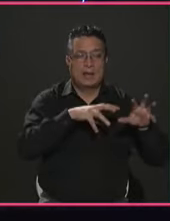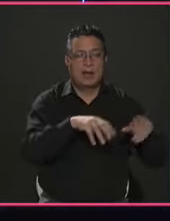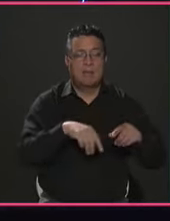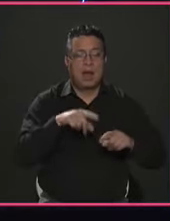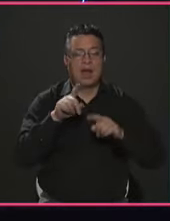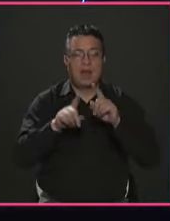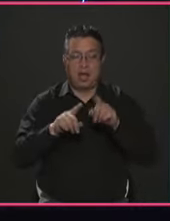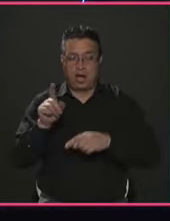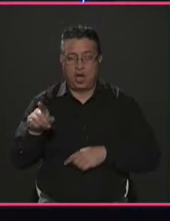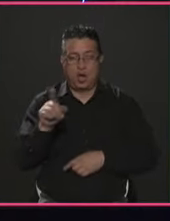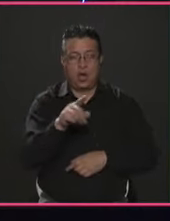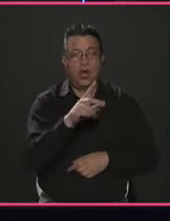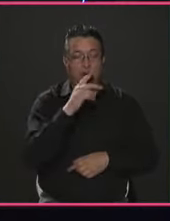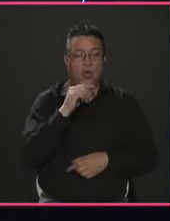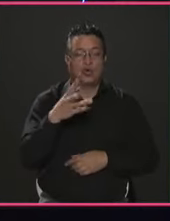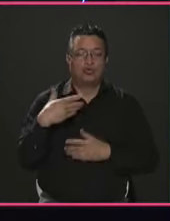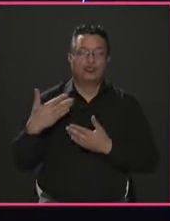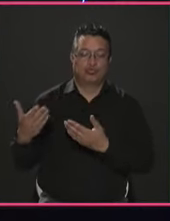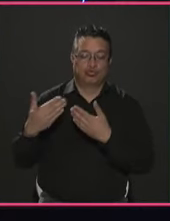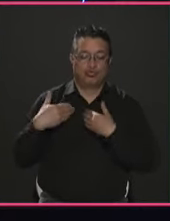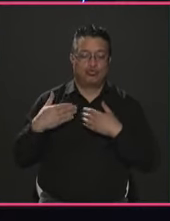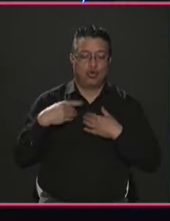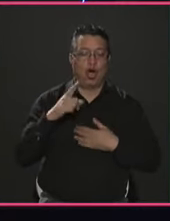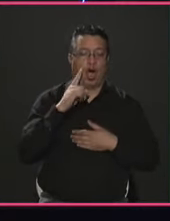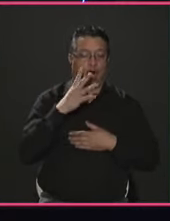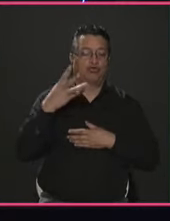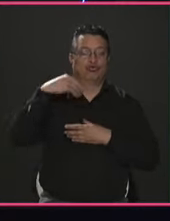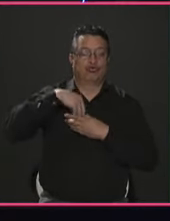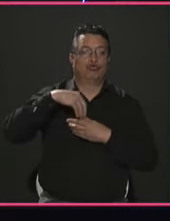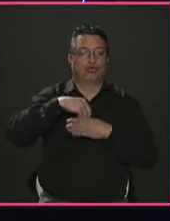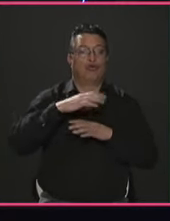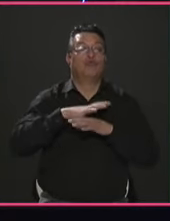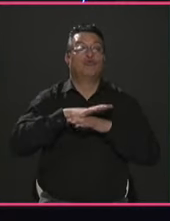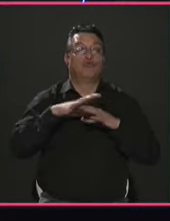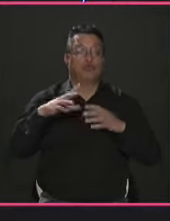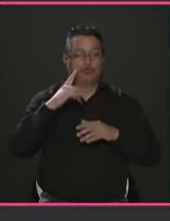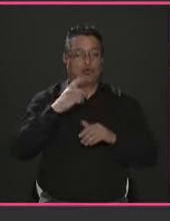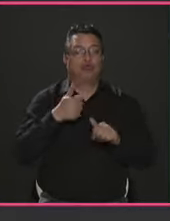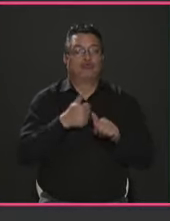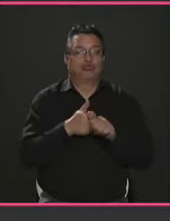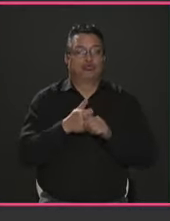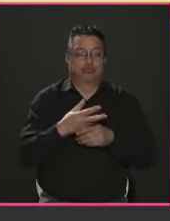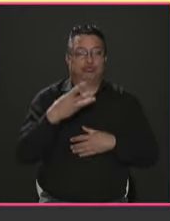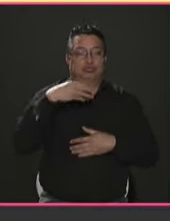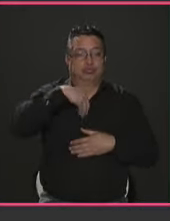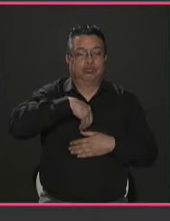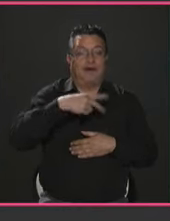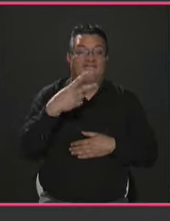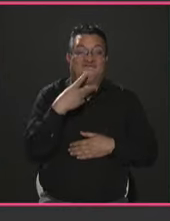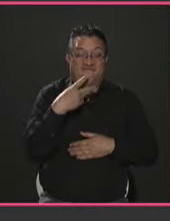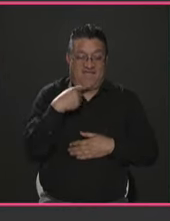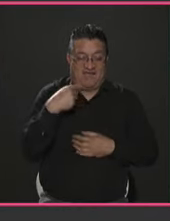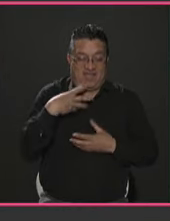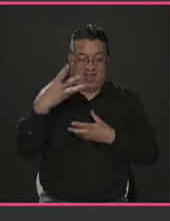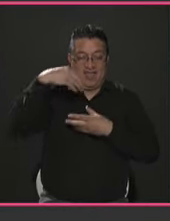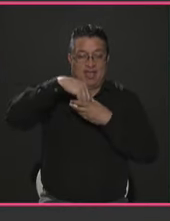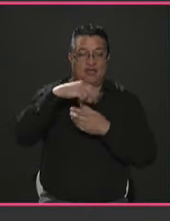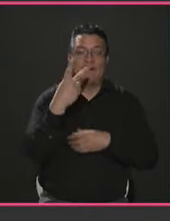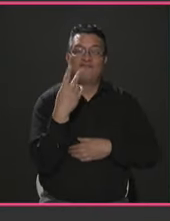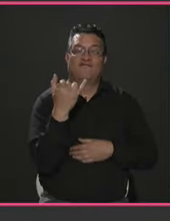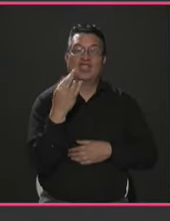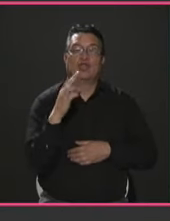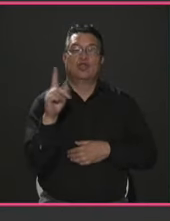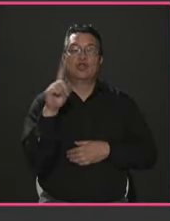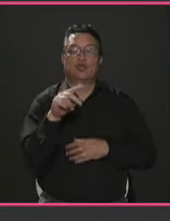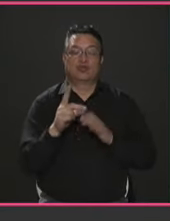mamíferos son huéspedes muy importante como como decimos de reserva huésped de reserva donde viven los virus se